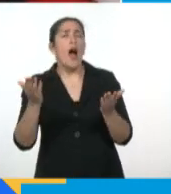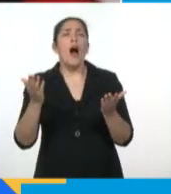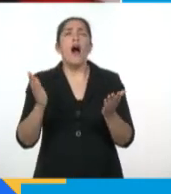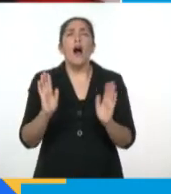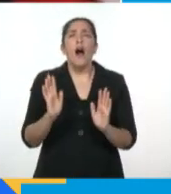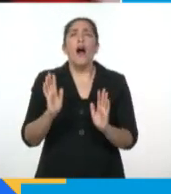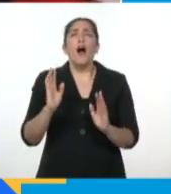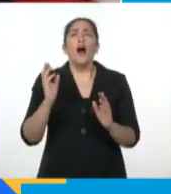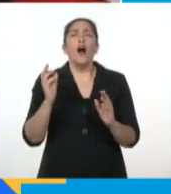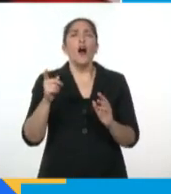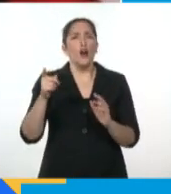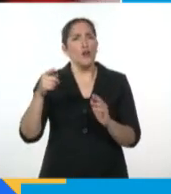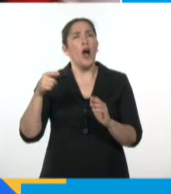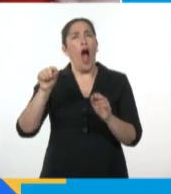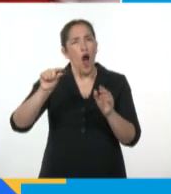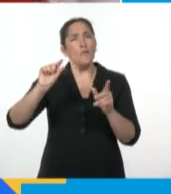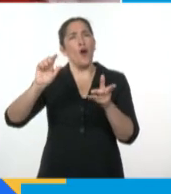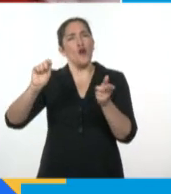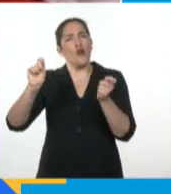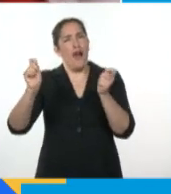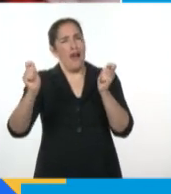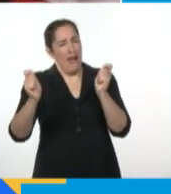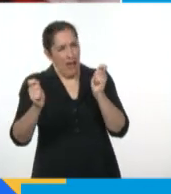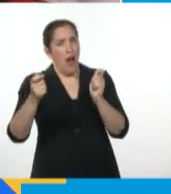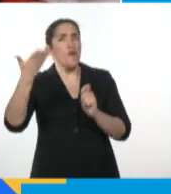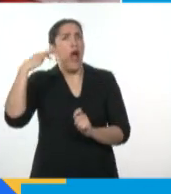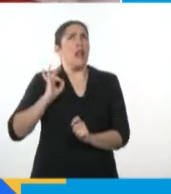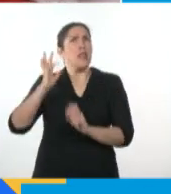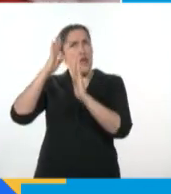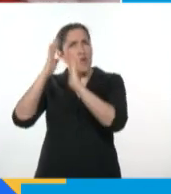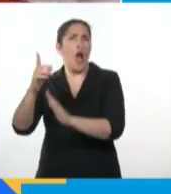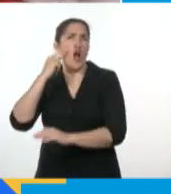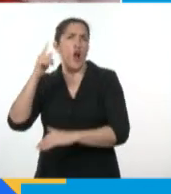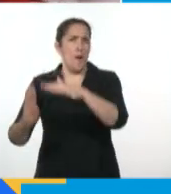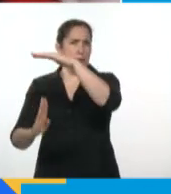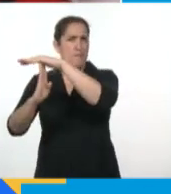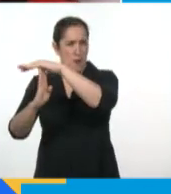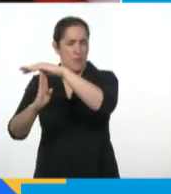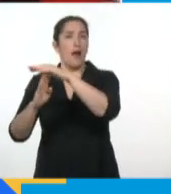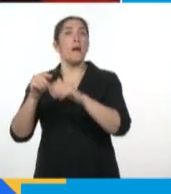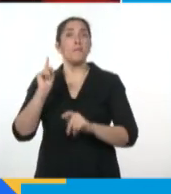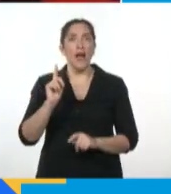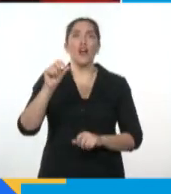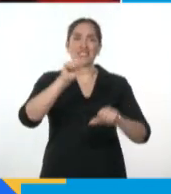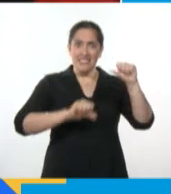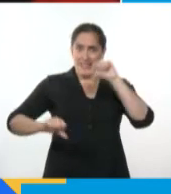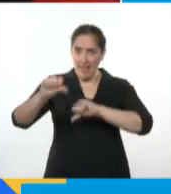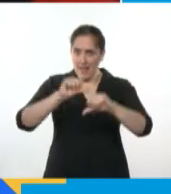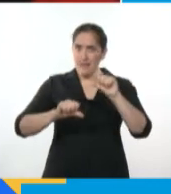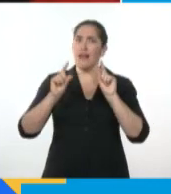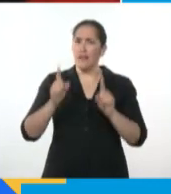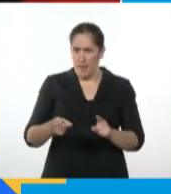esa consistencia antigua, pero hasta la propia ciencia tiene un